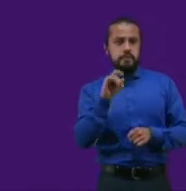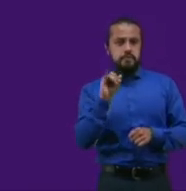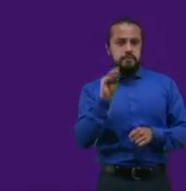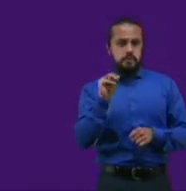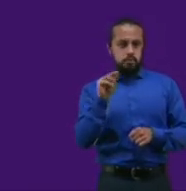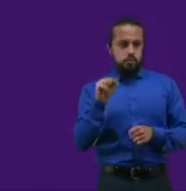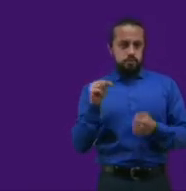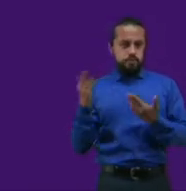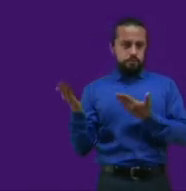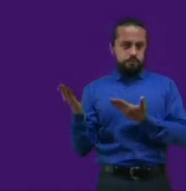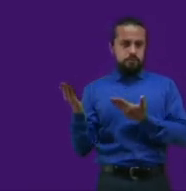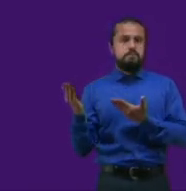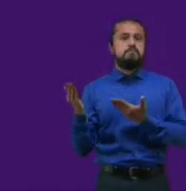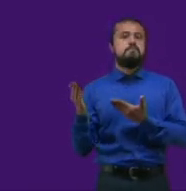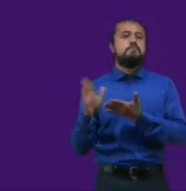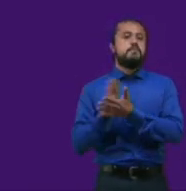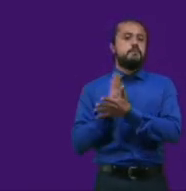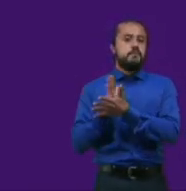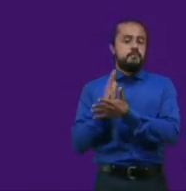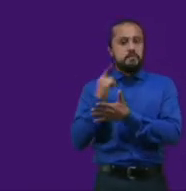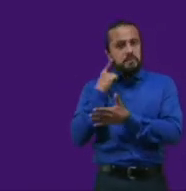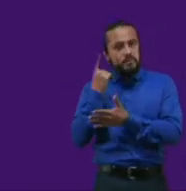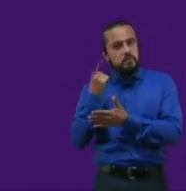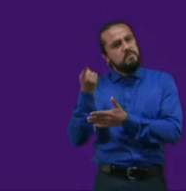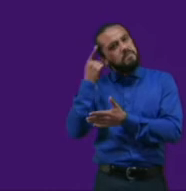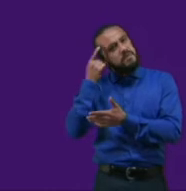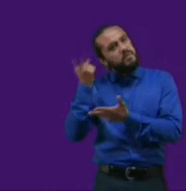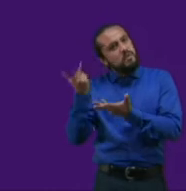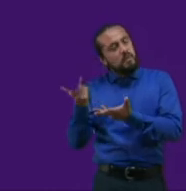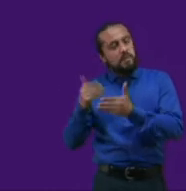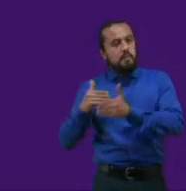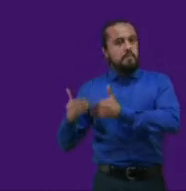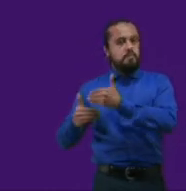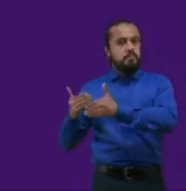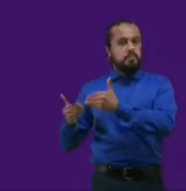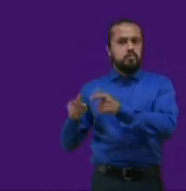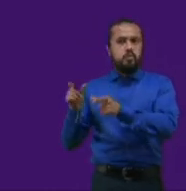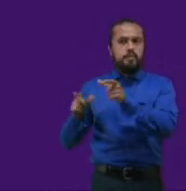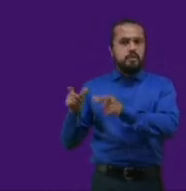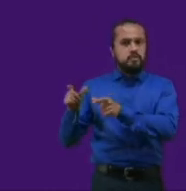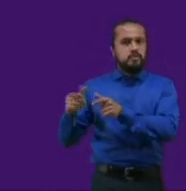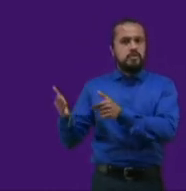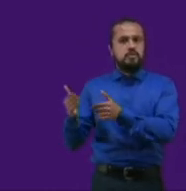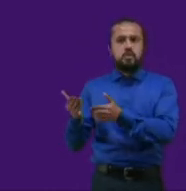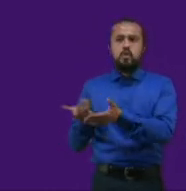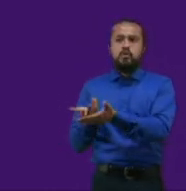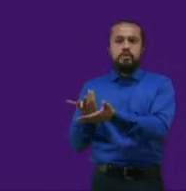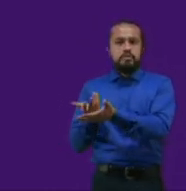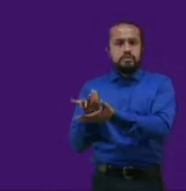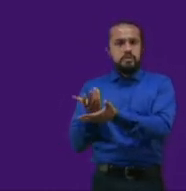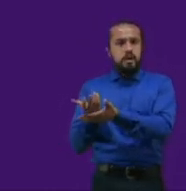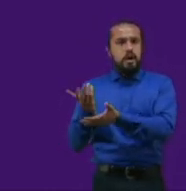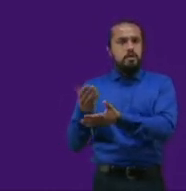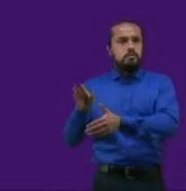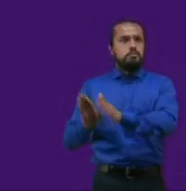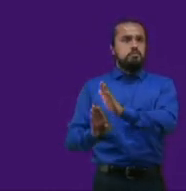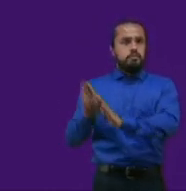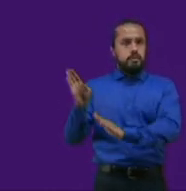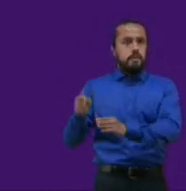años. ¿Cómo es ese proceso y qué consejo le das a la gente para que sea más eficiente para no perder el